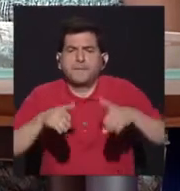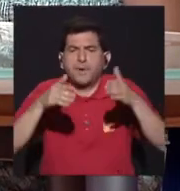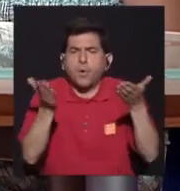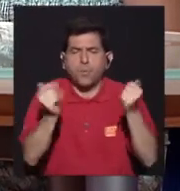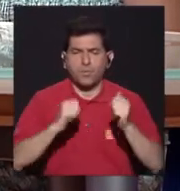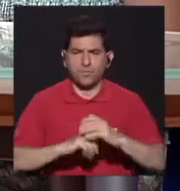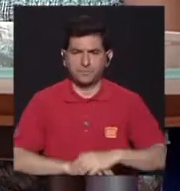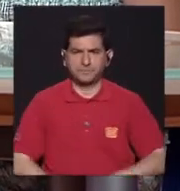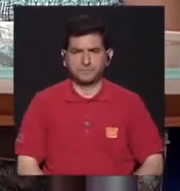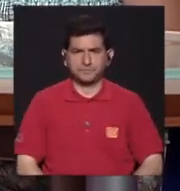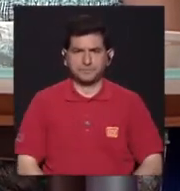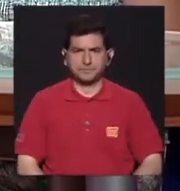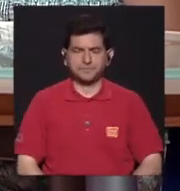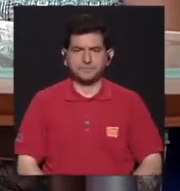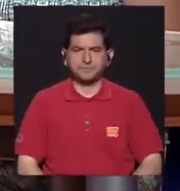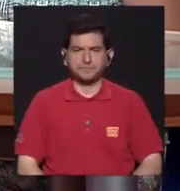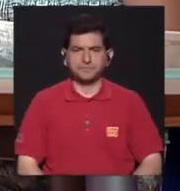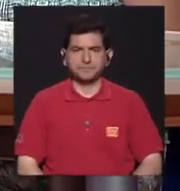Y,